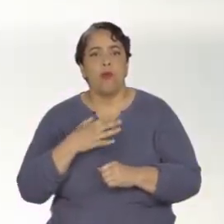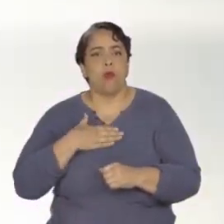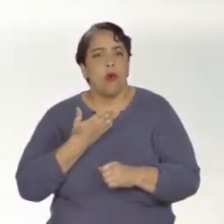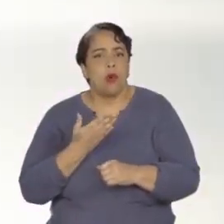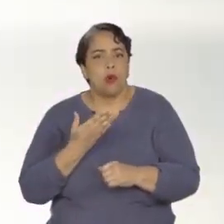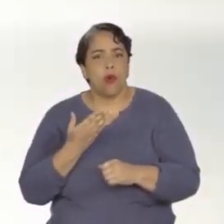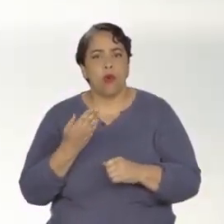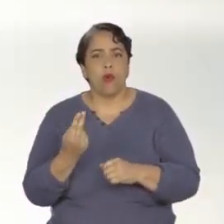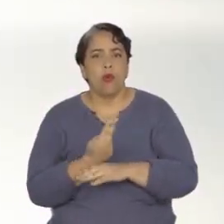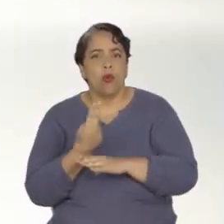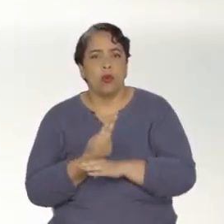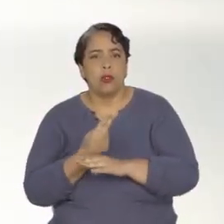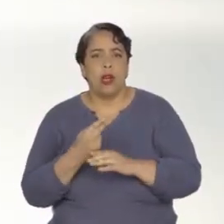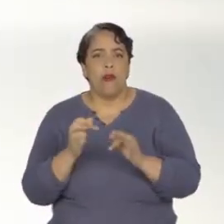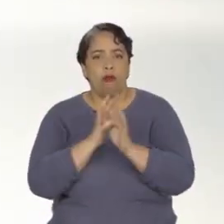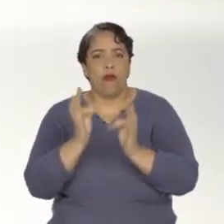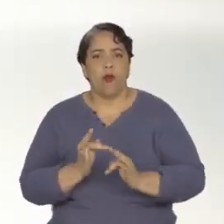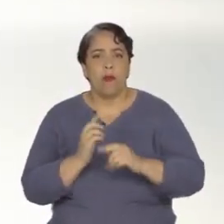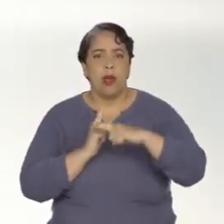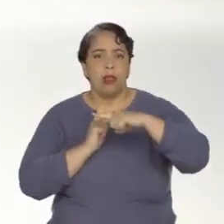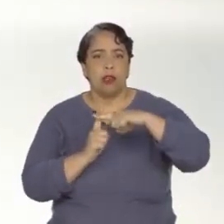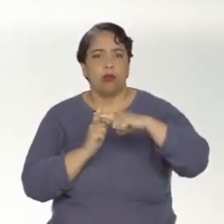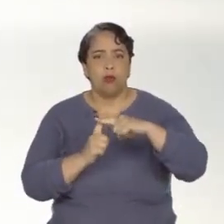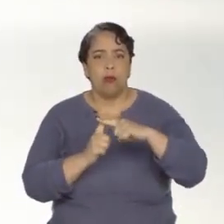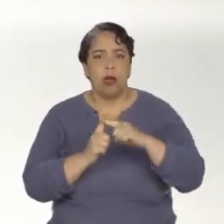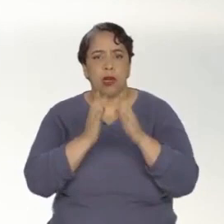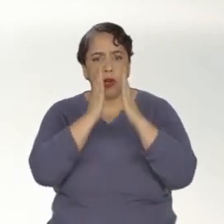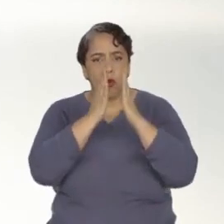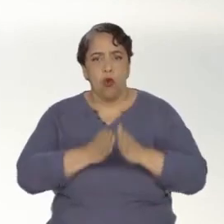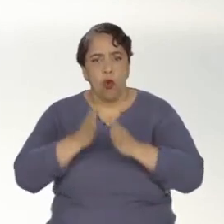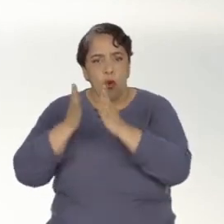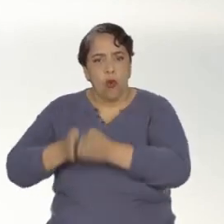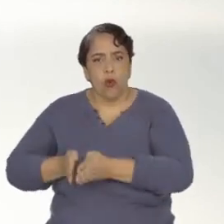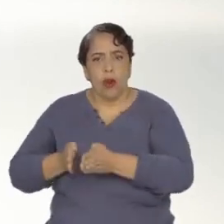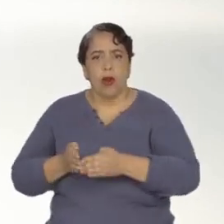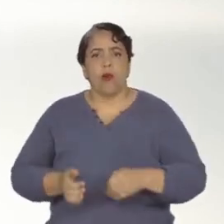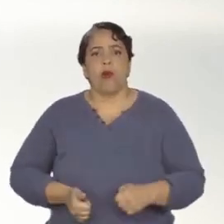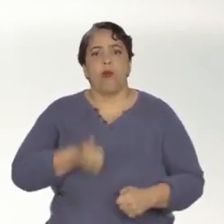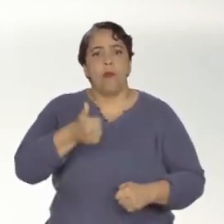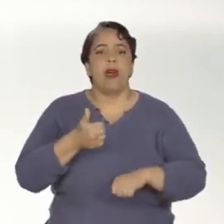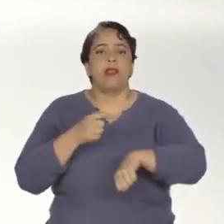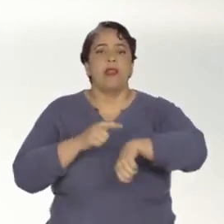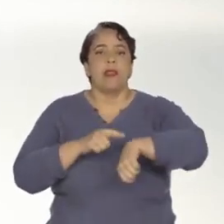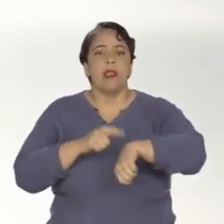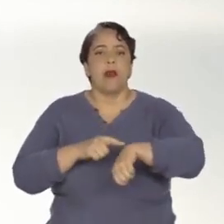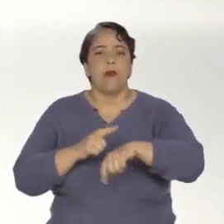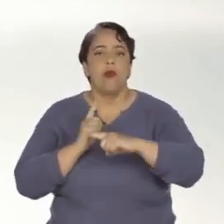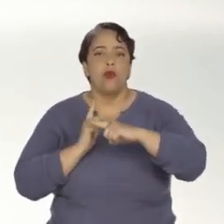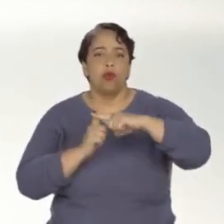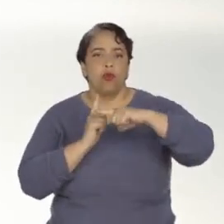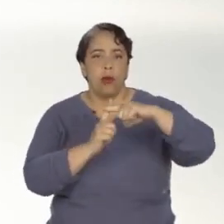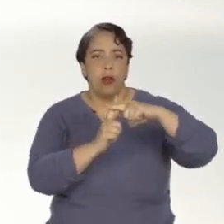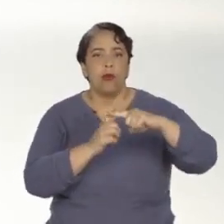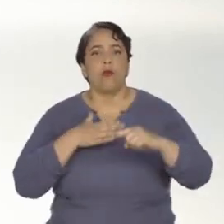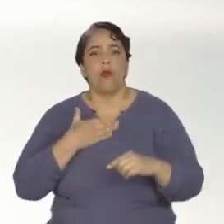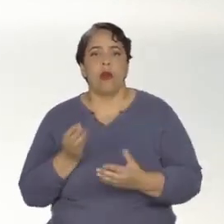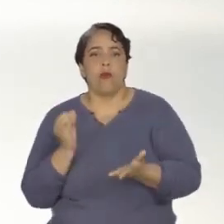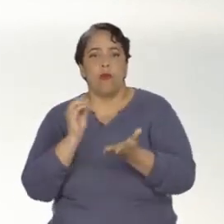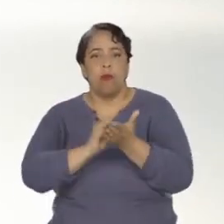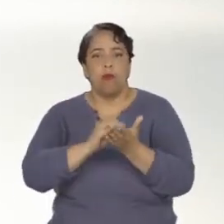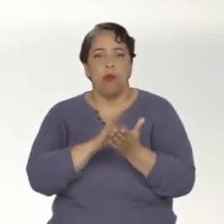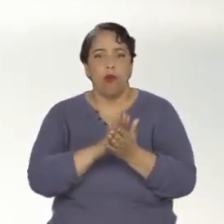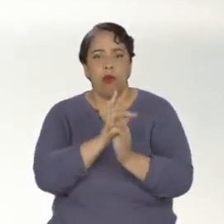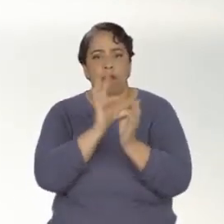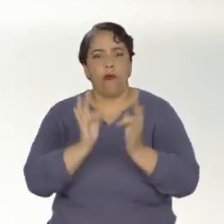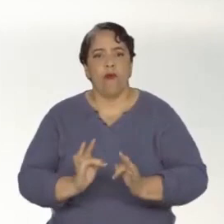4. Puedes utilizar el método de sumar en columna. Cuando tenemos un poco más de tiempo sumando, podemos